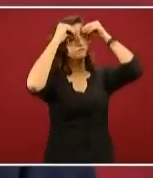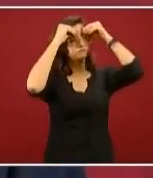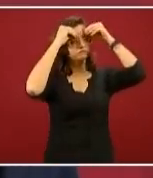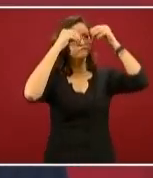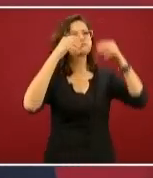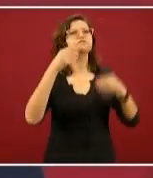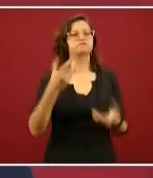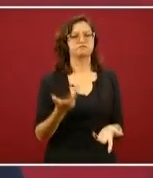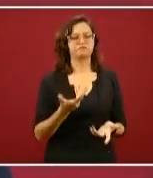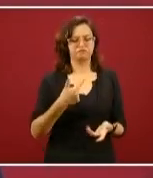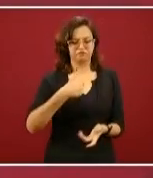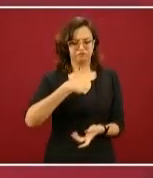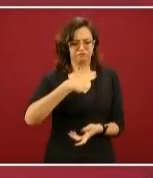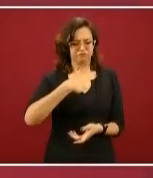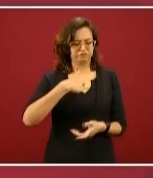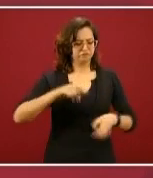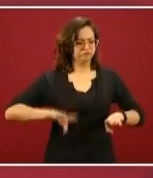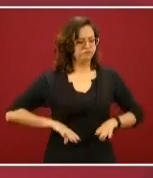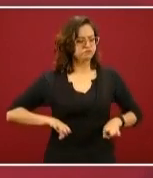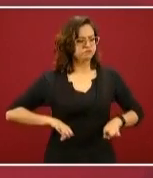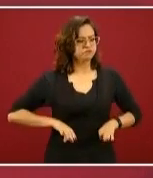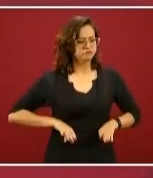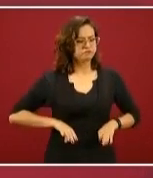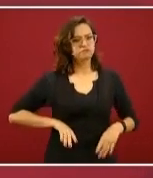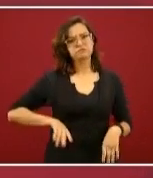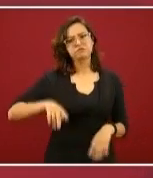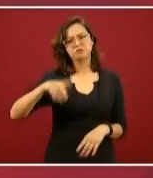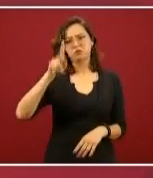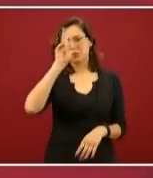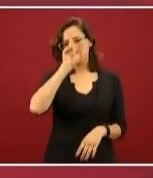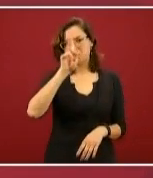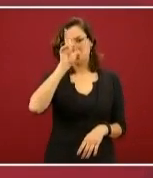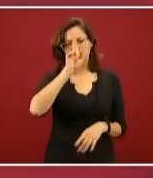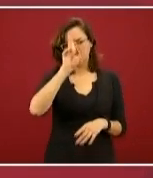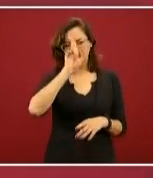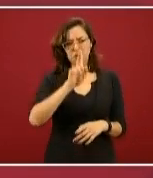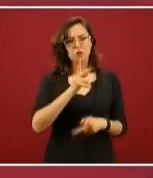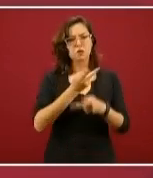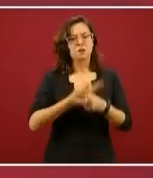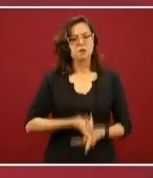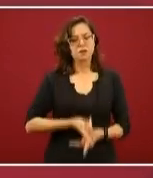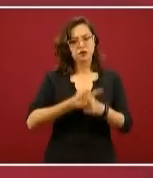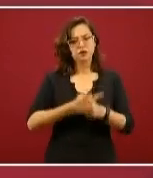con prudencia, sin desesperarnos,